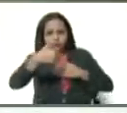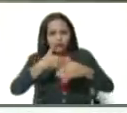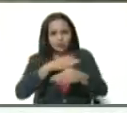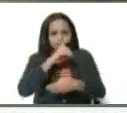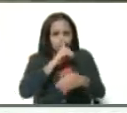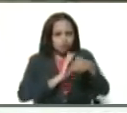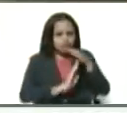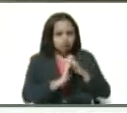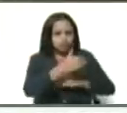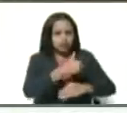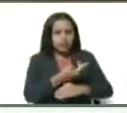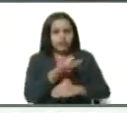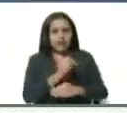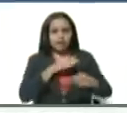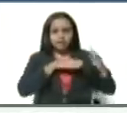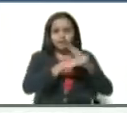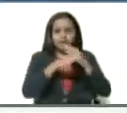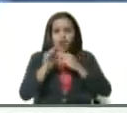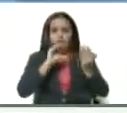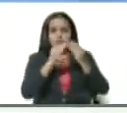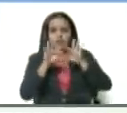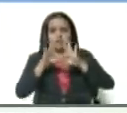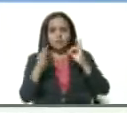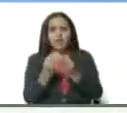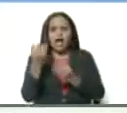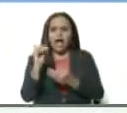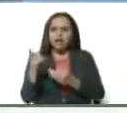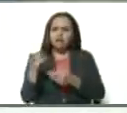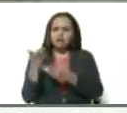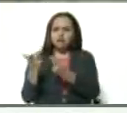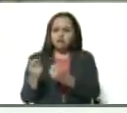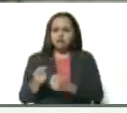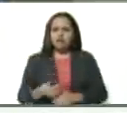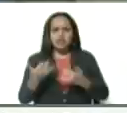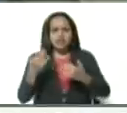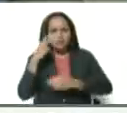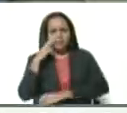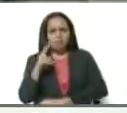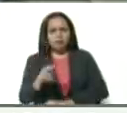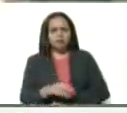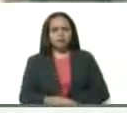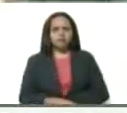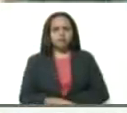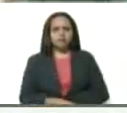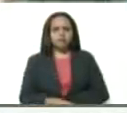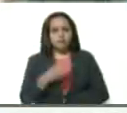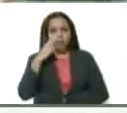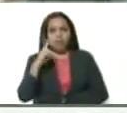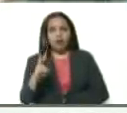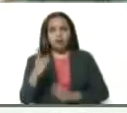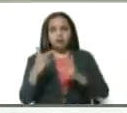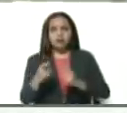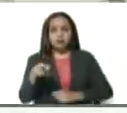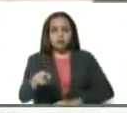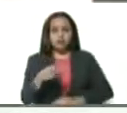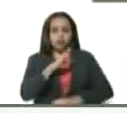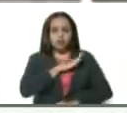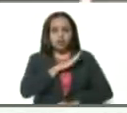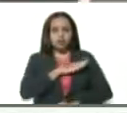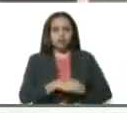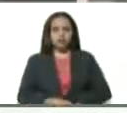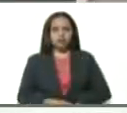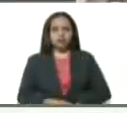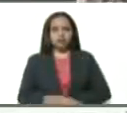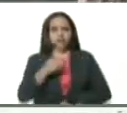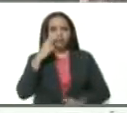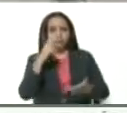llegó a la comunidad, a la familia, ahí están los números. Ya vamos a verlo, vamos a ver los números, aquí los tengo, y vamos a ver